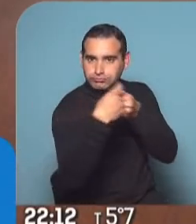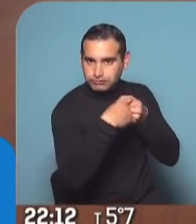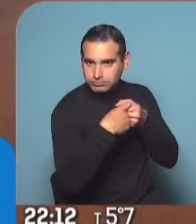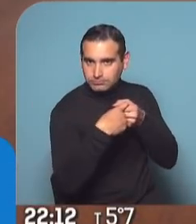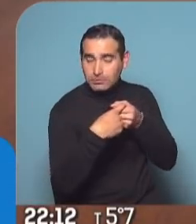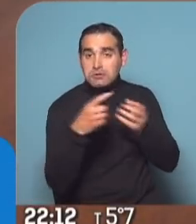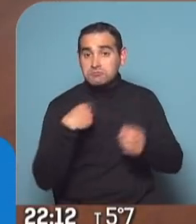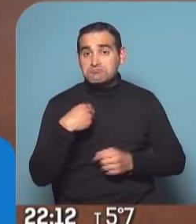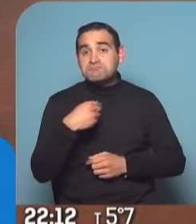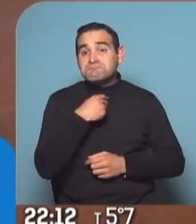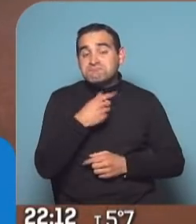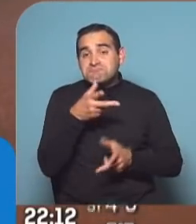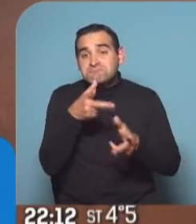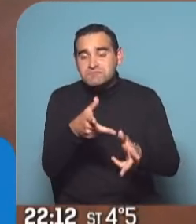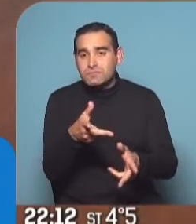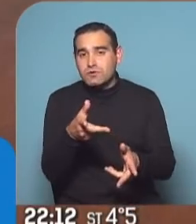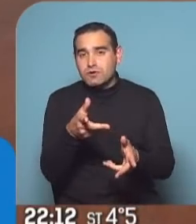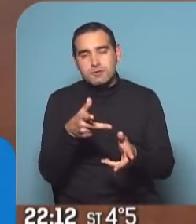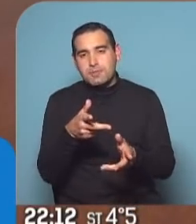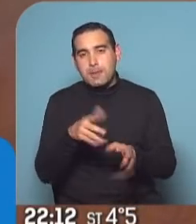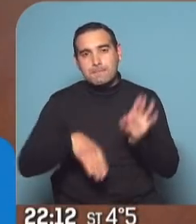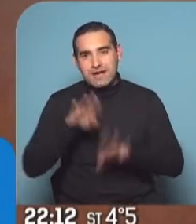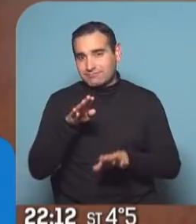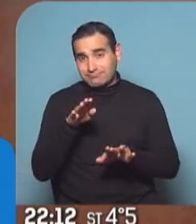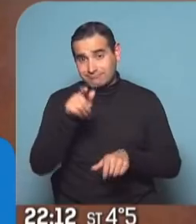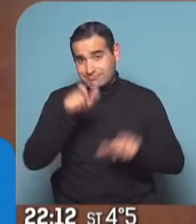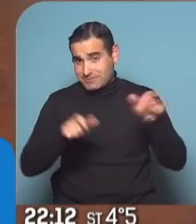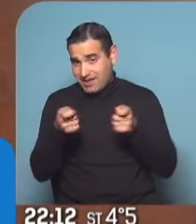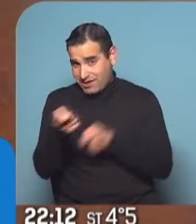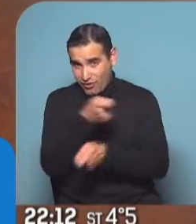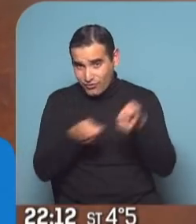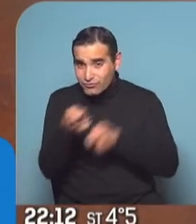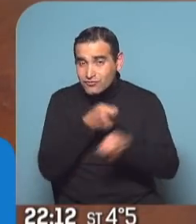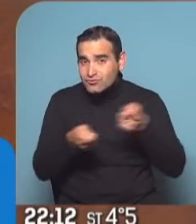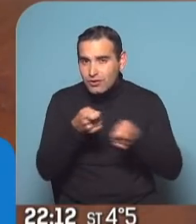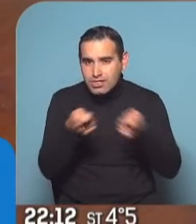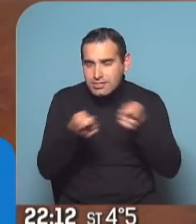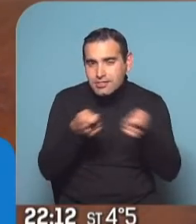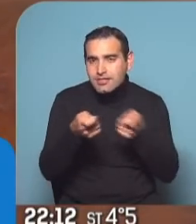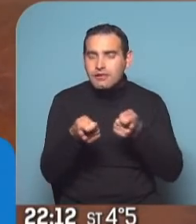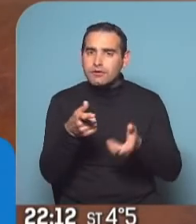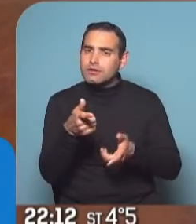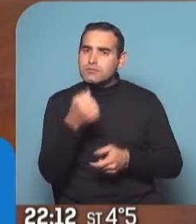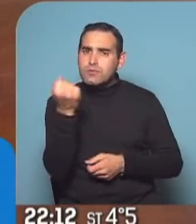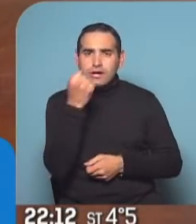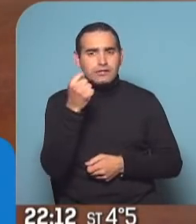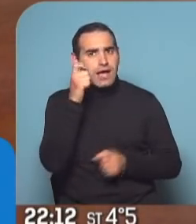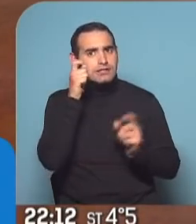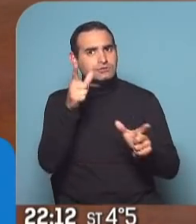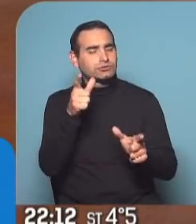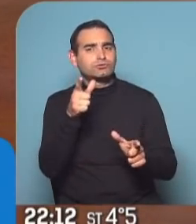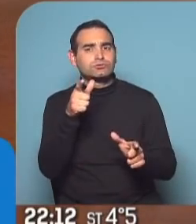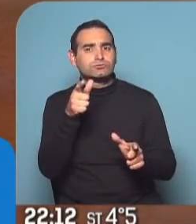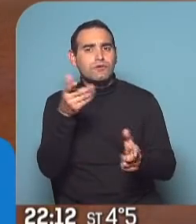Y yo acá lo que quería llamar la atención, sobre todo a los negociadores, ¿no? Y que hay que tener en cuenta el balance de fuerzas políticos